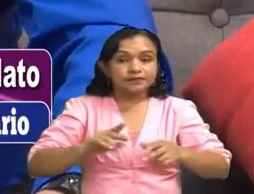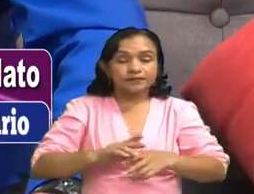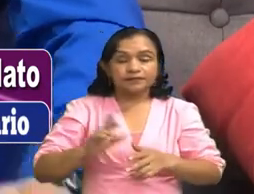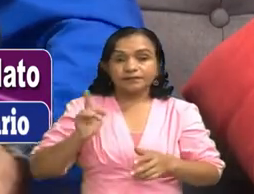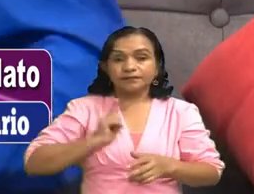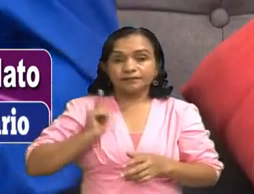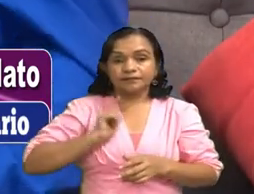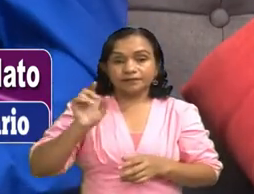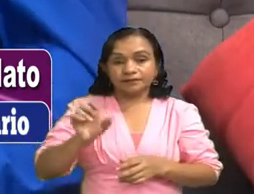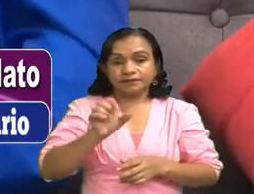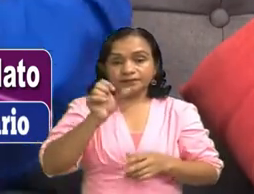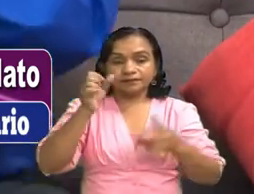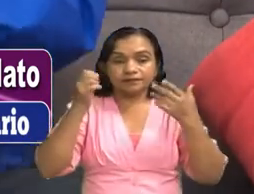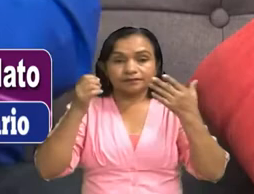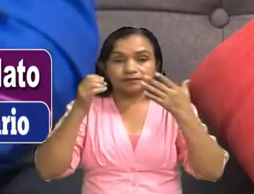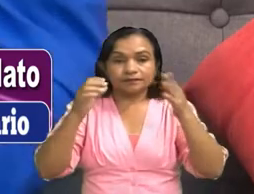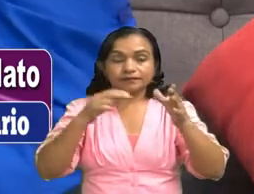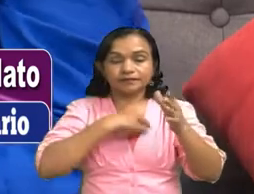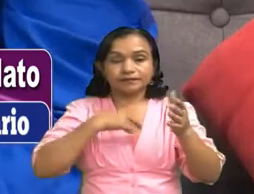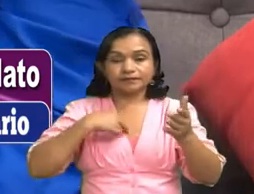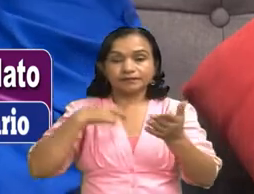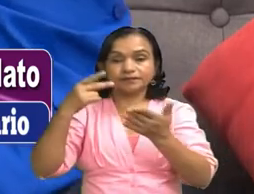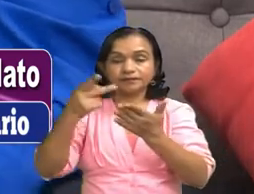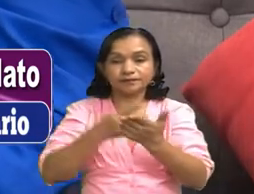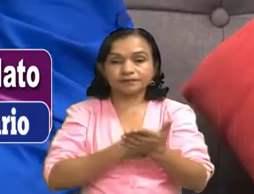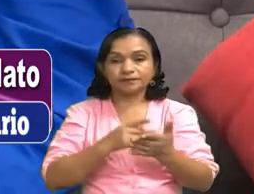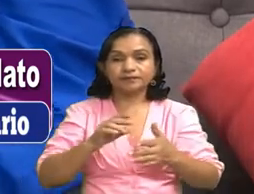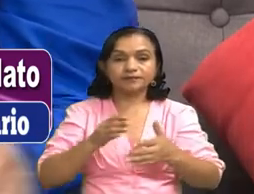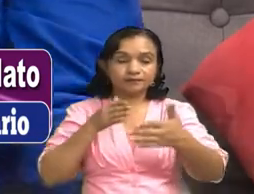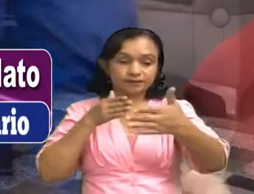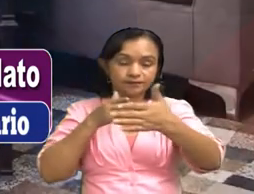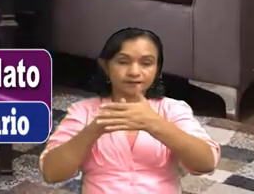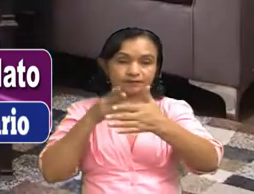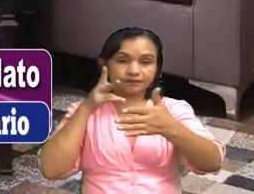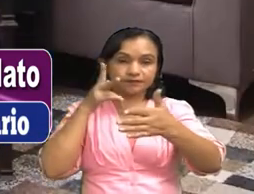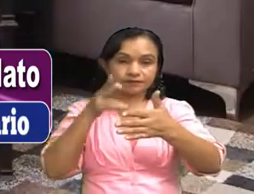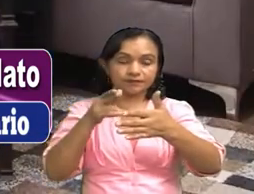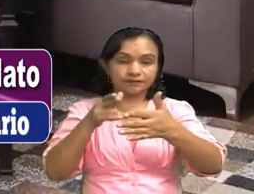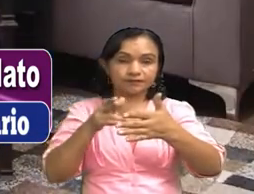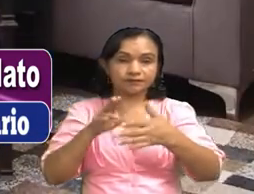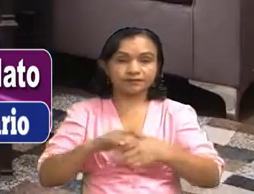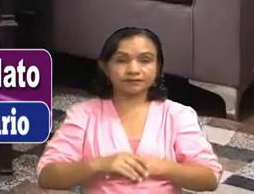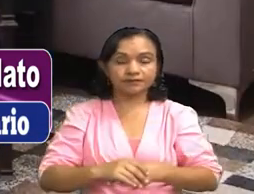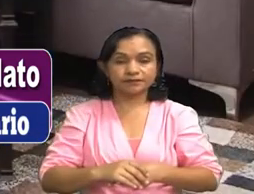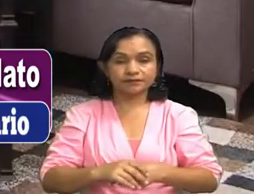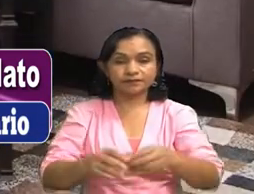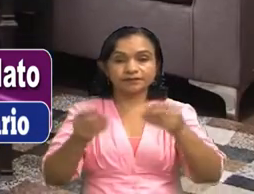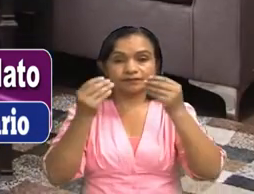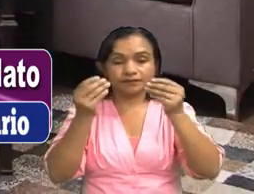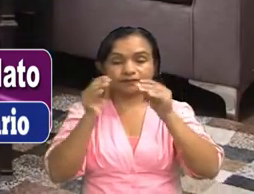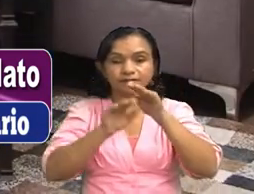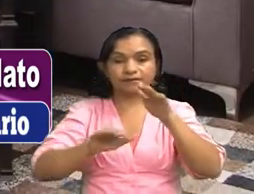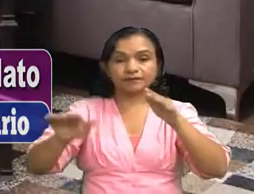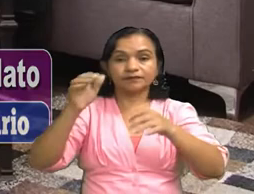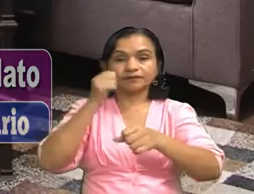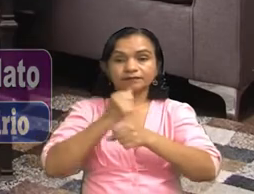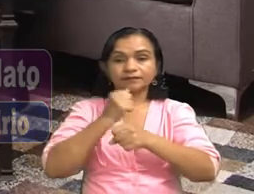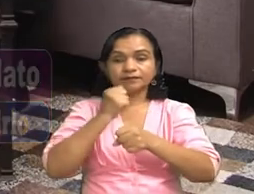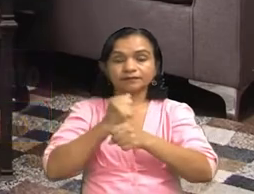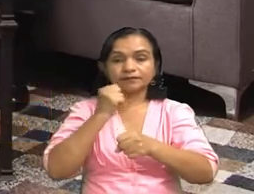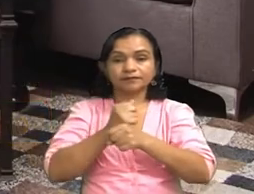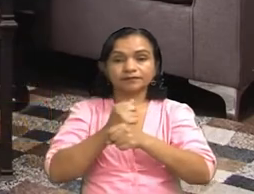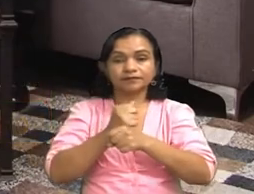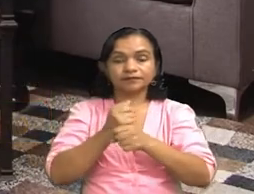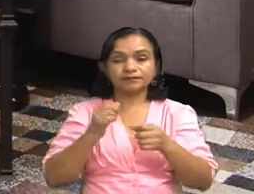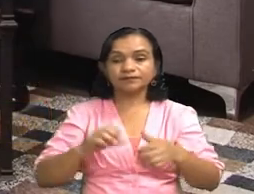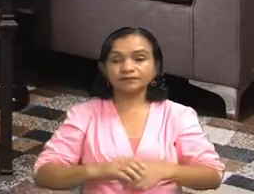tenemos otra cosa que hemos hecho con este proyecto. Compañero, tenemos que hacer una pausa. Sé que aún hay más trabajo, sin duda